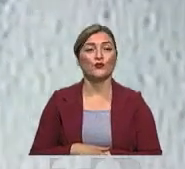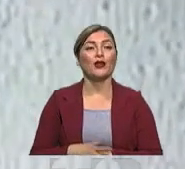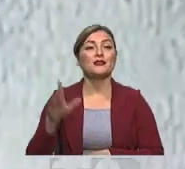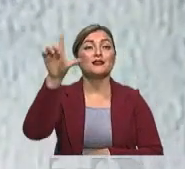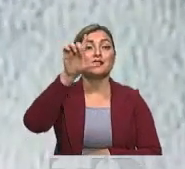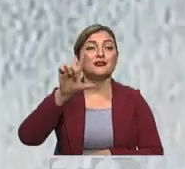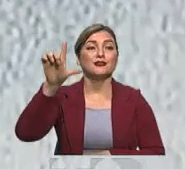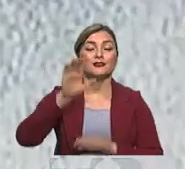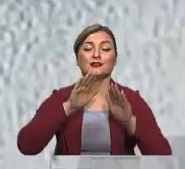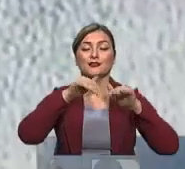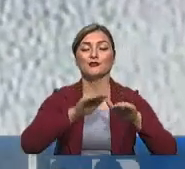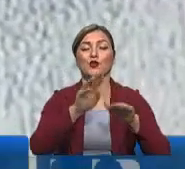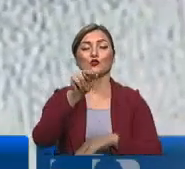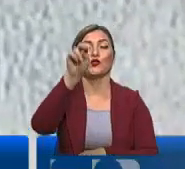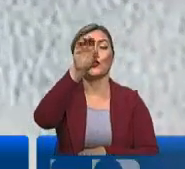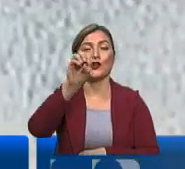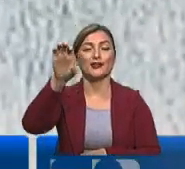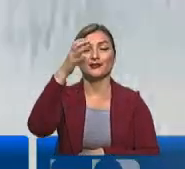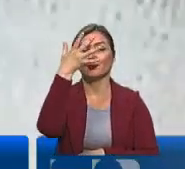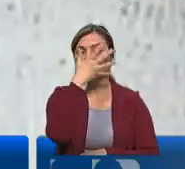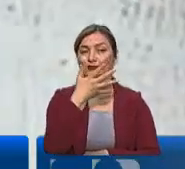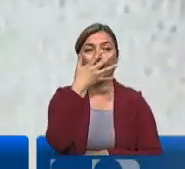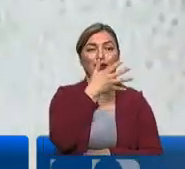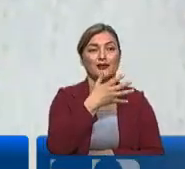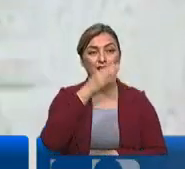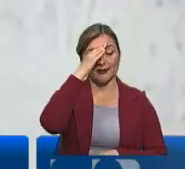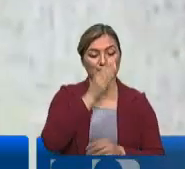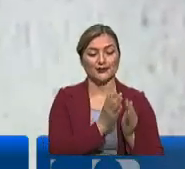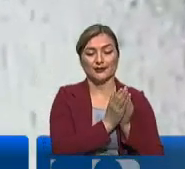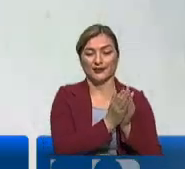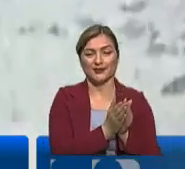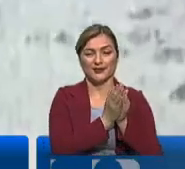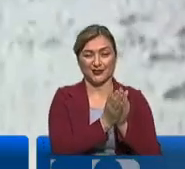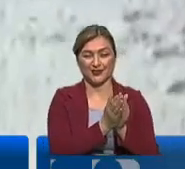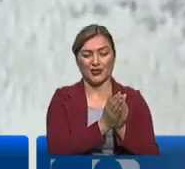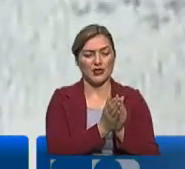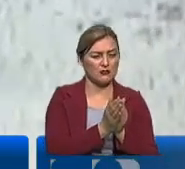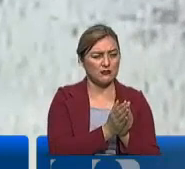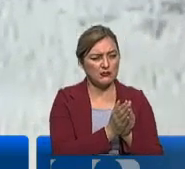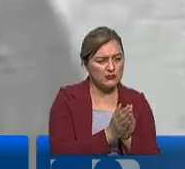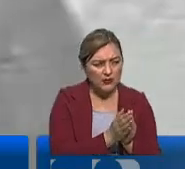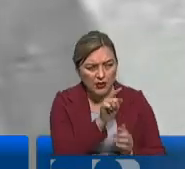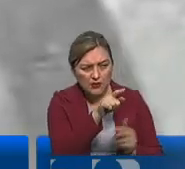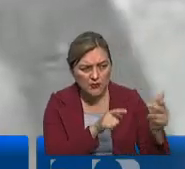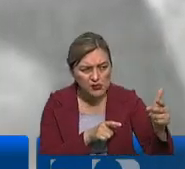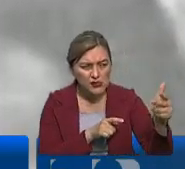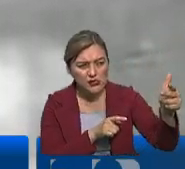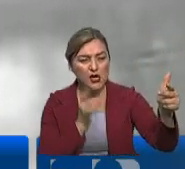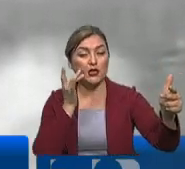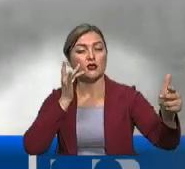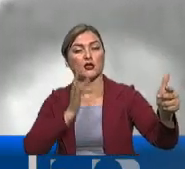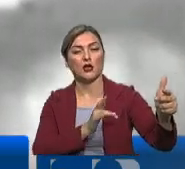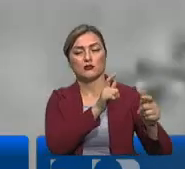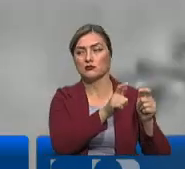el lunes en el mar al noroeste de Esmeraldas. Guardacostas y aviación naval visualizaron a una embarcación sospechosa, cuyos tripulantes,